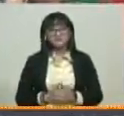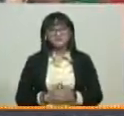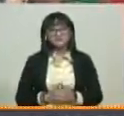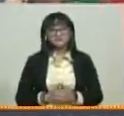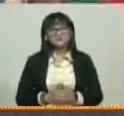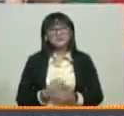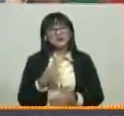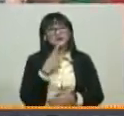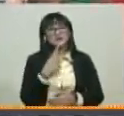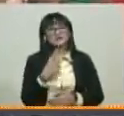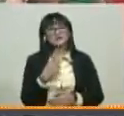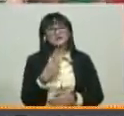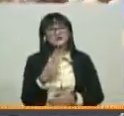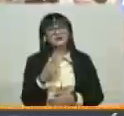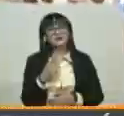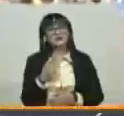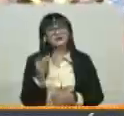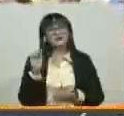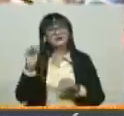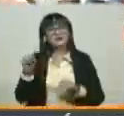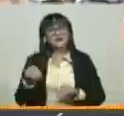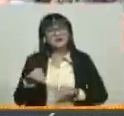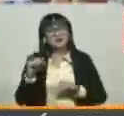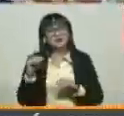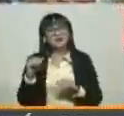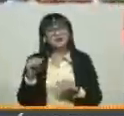Él dice que ya me ganó.